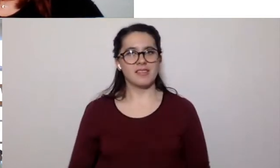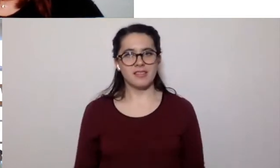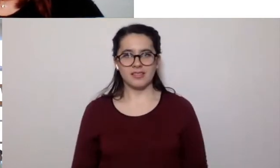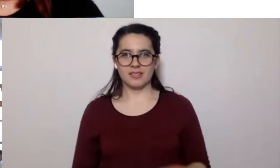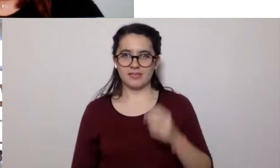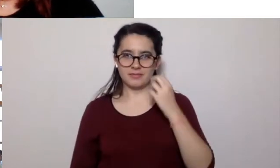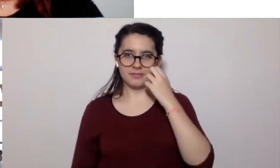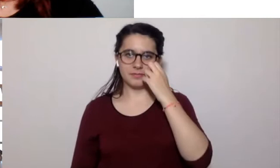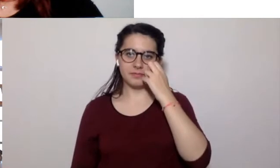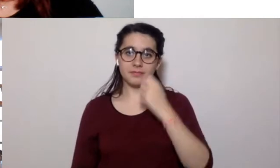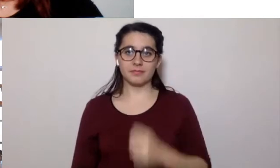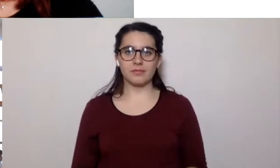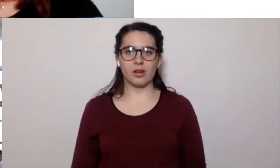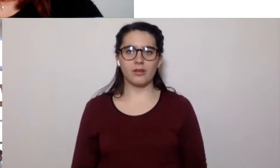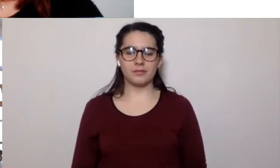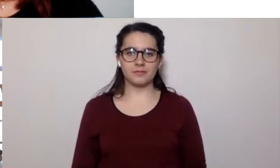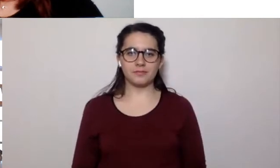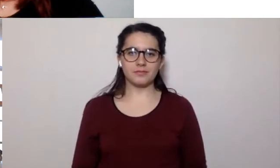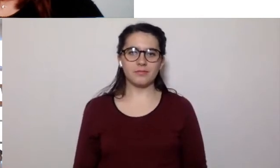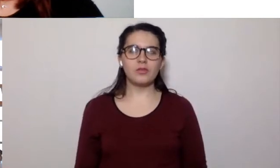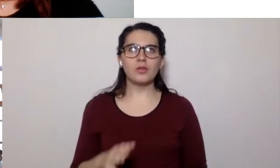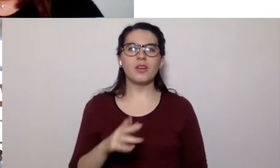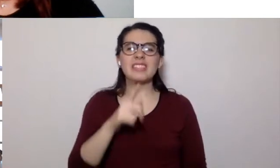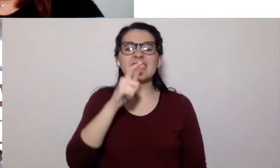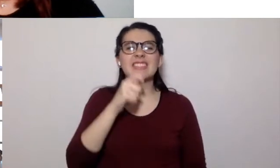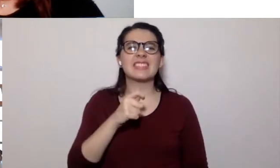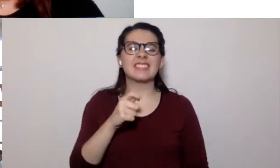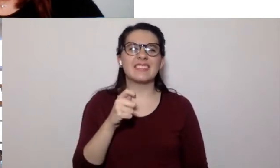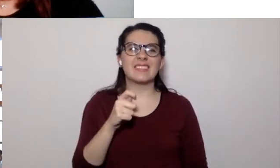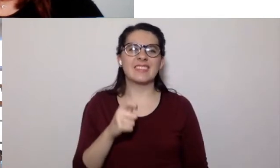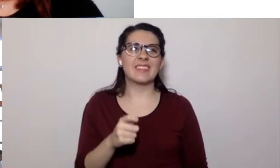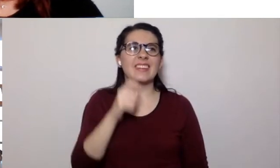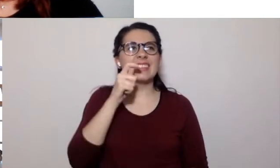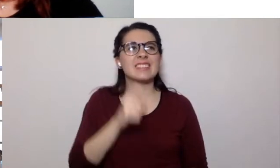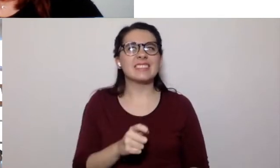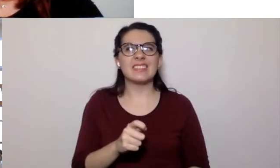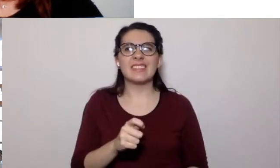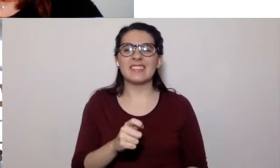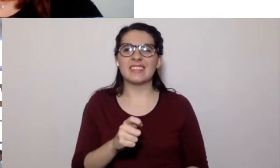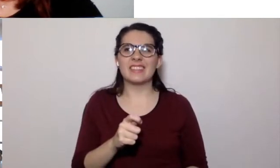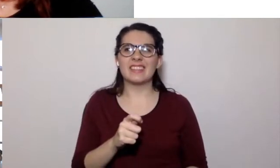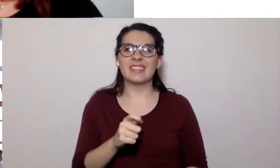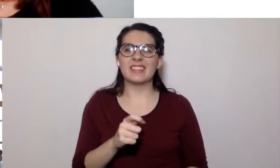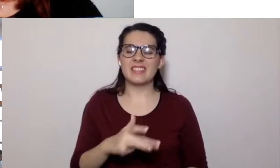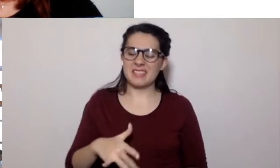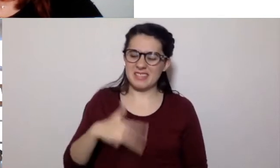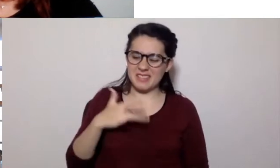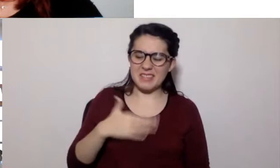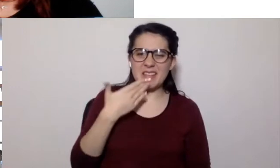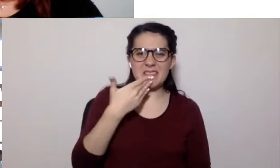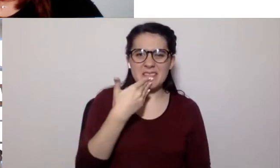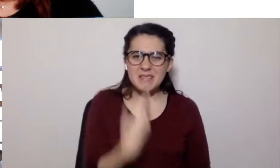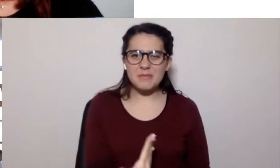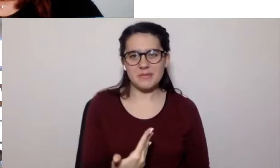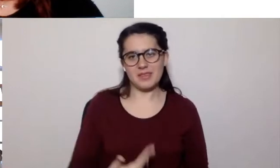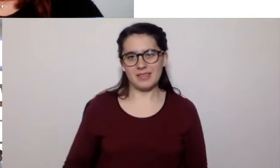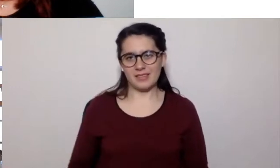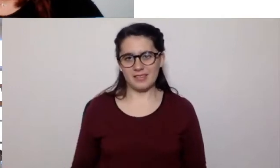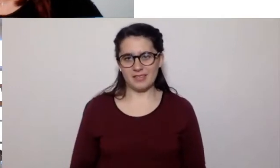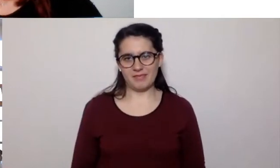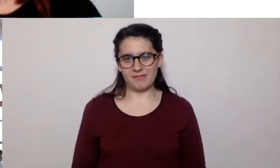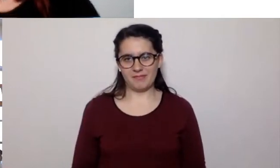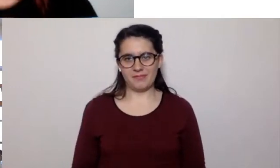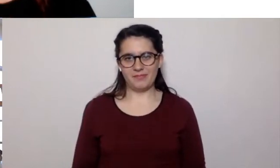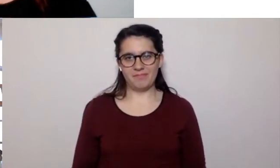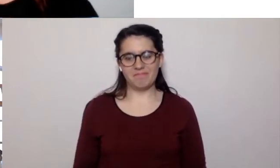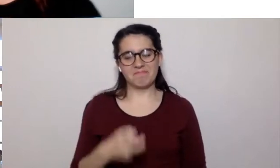en un mejor bienestar, ¿no? Notar cómo nos sentimos es importantísimo.